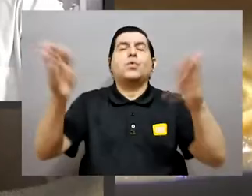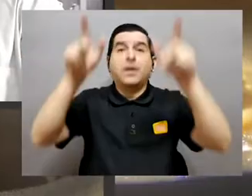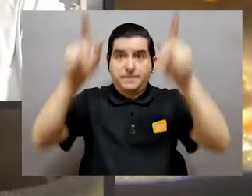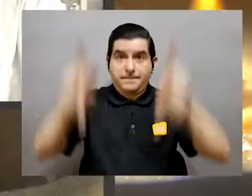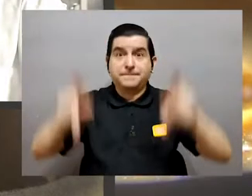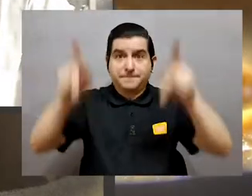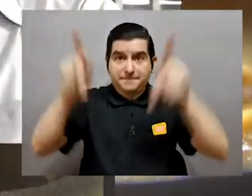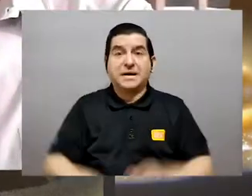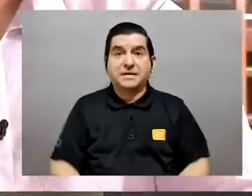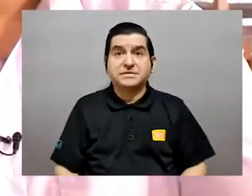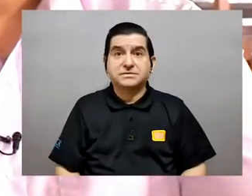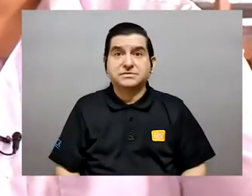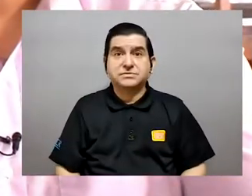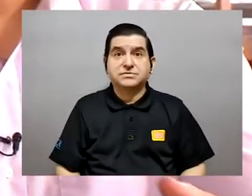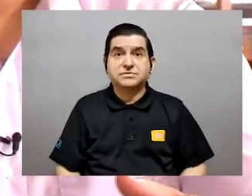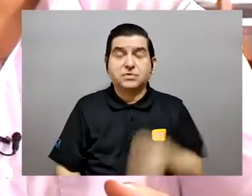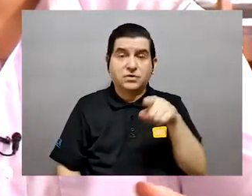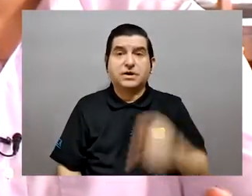Un viaje a Italia,